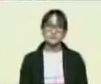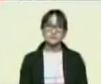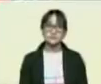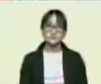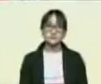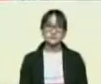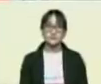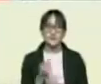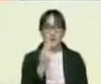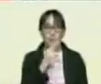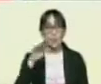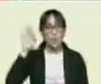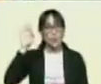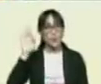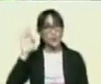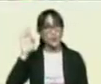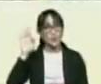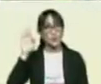Lo juro,